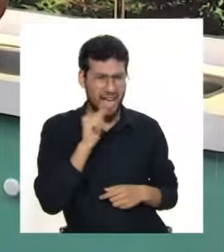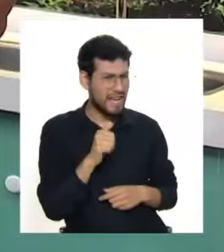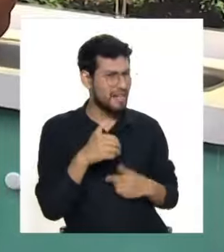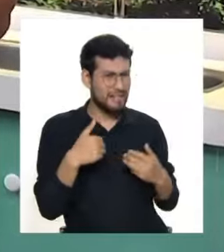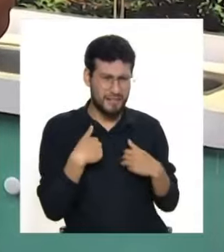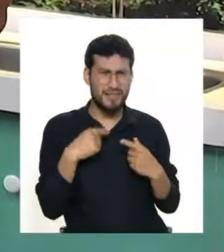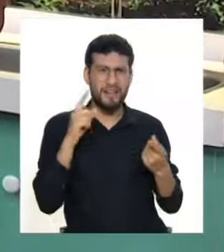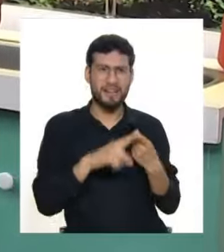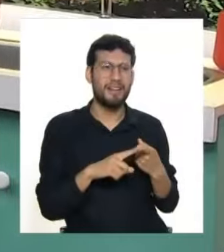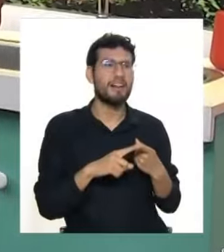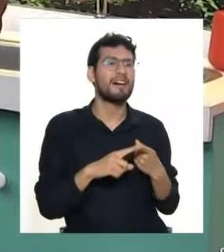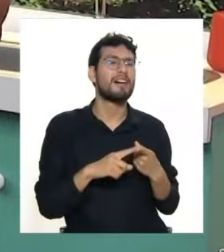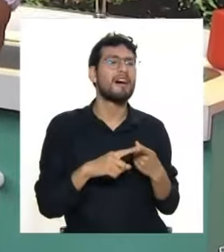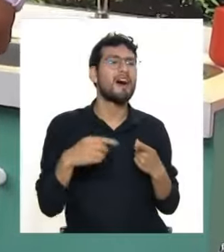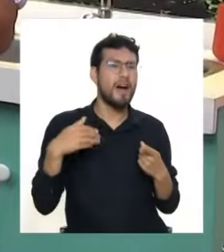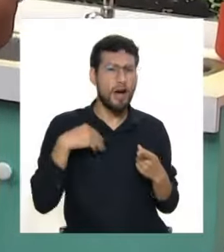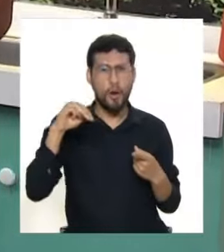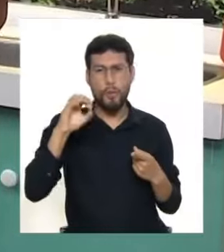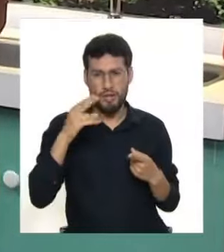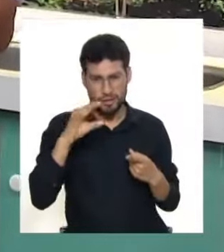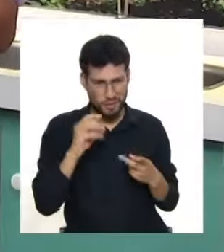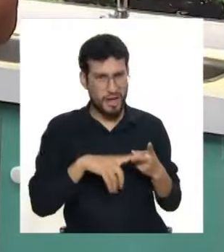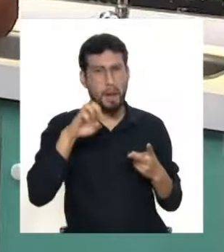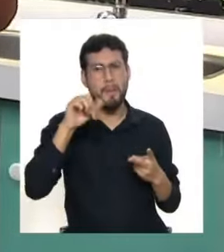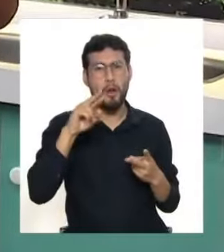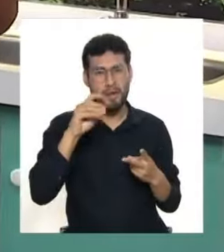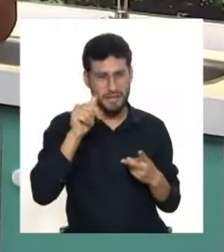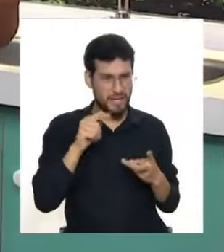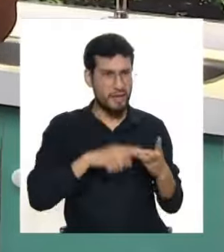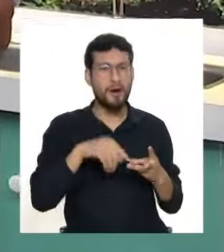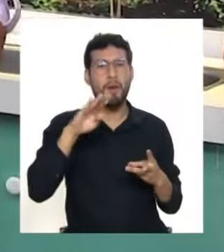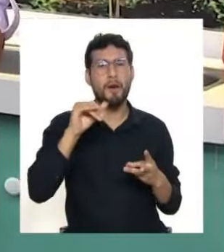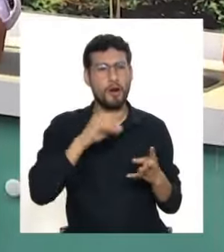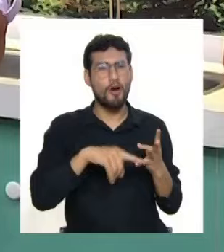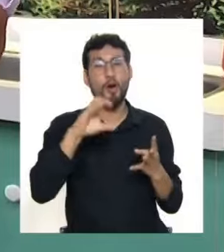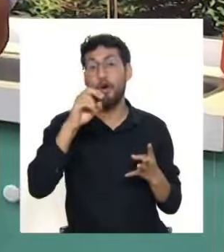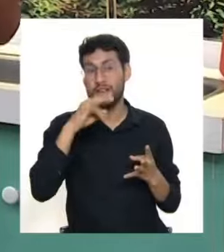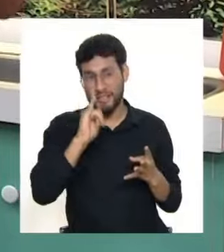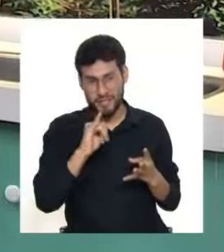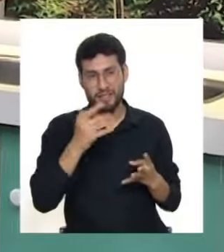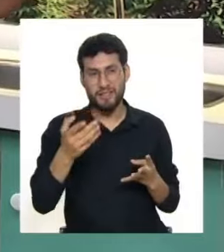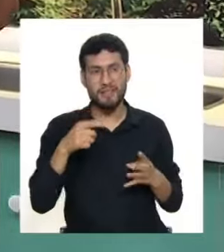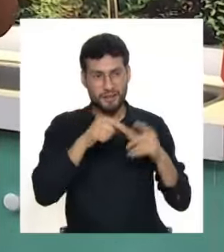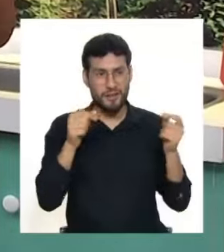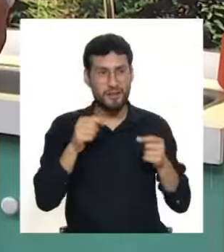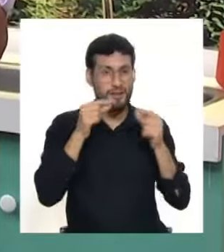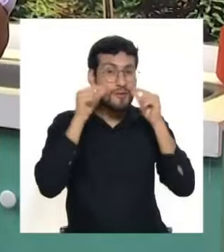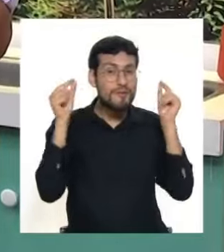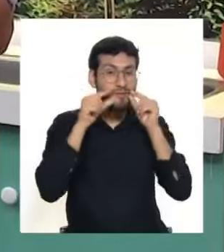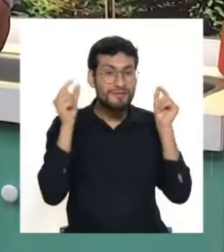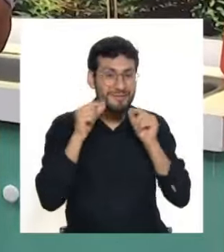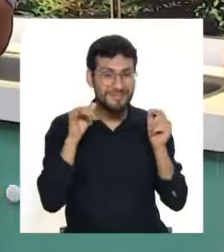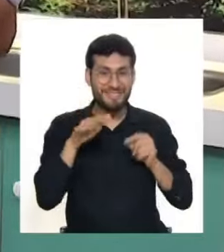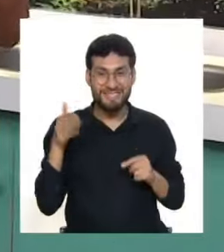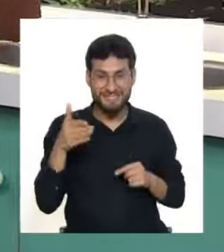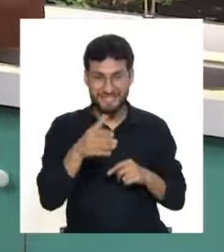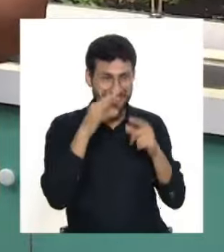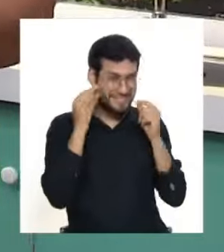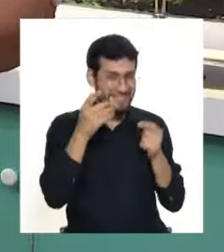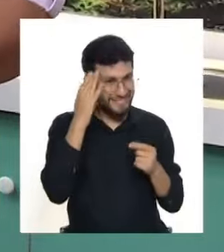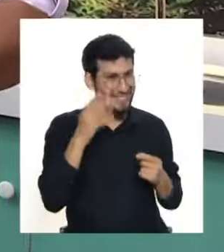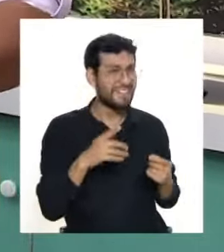de... Mira, ve, tengo de boc chico. De palometa. Ya. Tengo de bagre o cunchi. Ajá. Cunchi le dicen por lo que tiene su bigote, igual que los